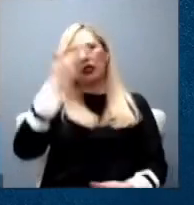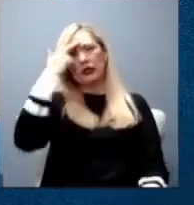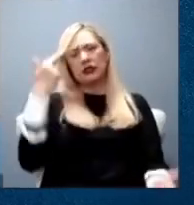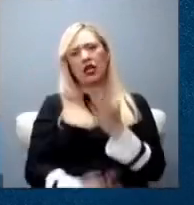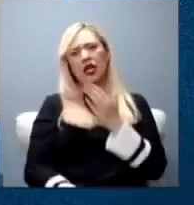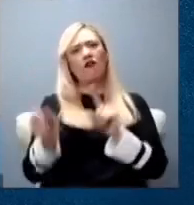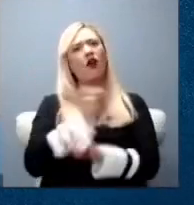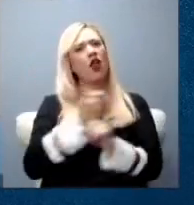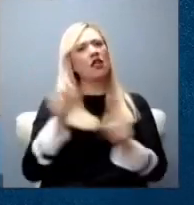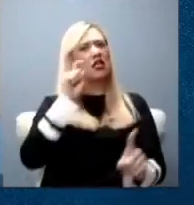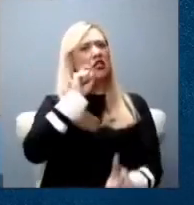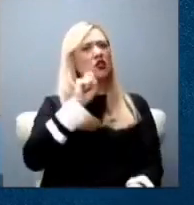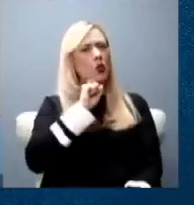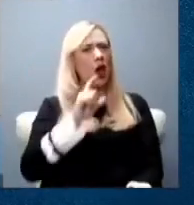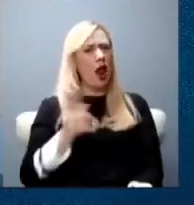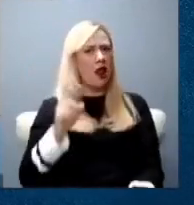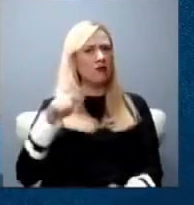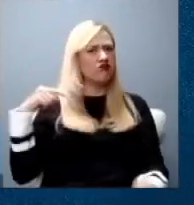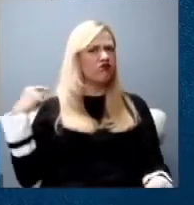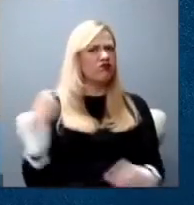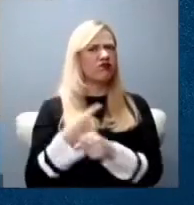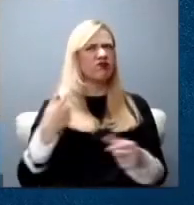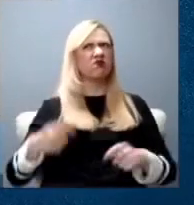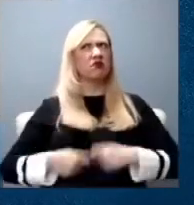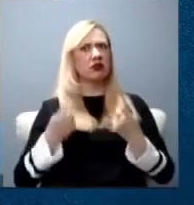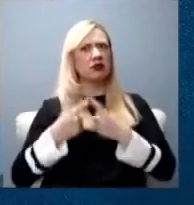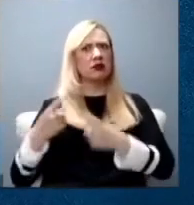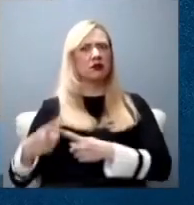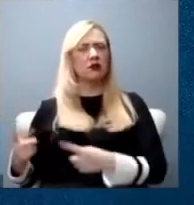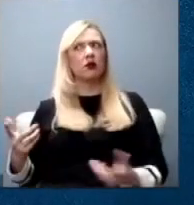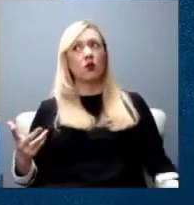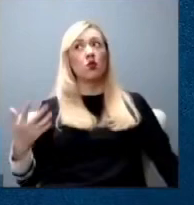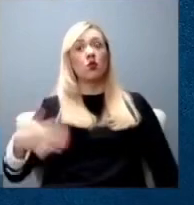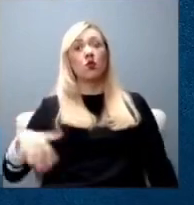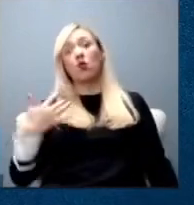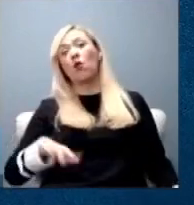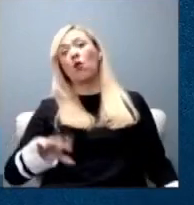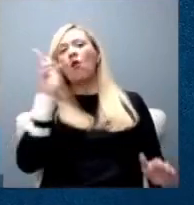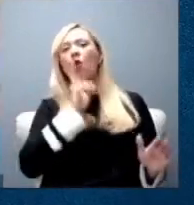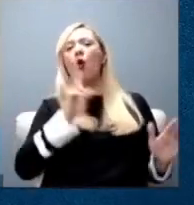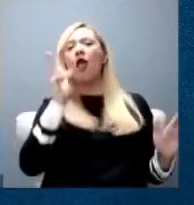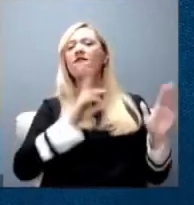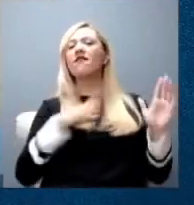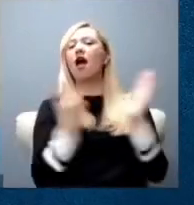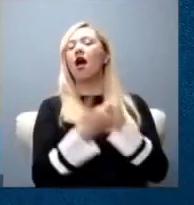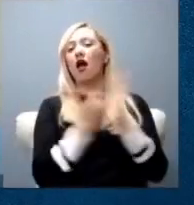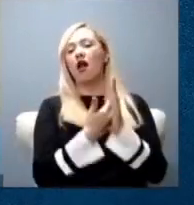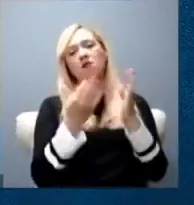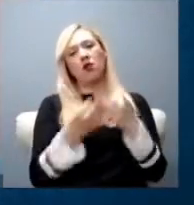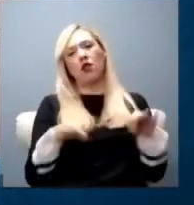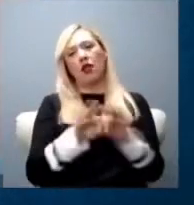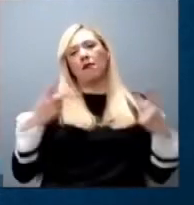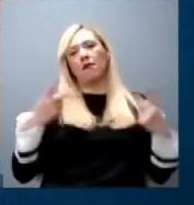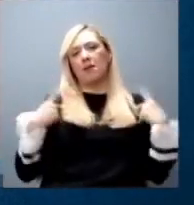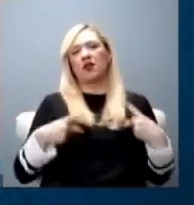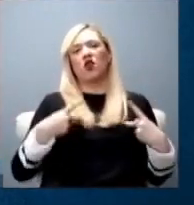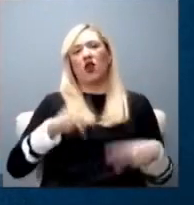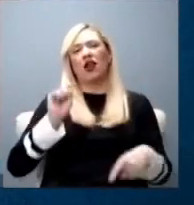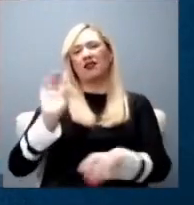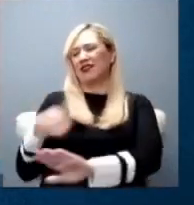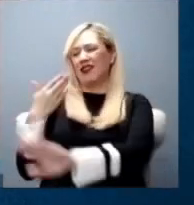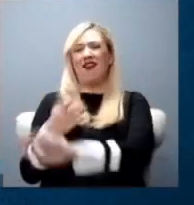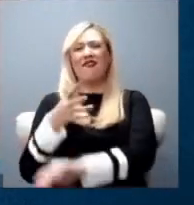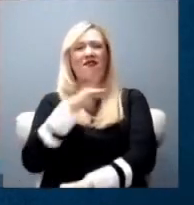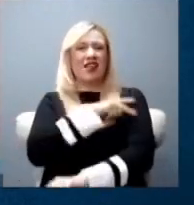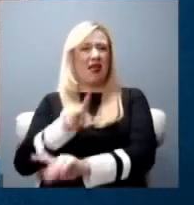estos casos, la Corte Interamericana señaló que una prueba importante es la declaración de la víctima y señaló que en temas